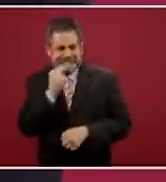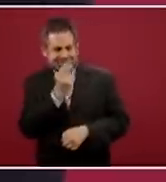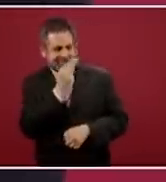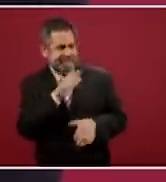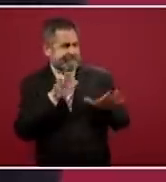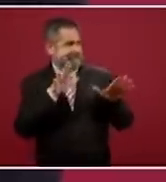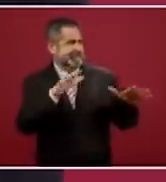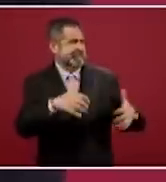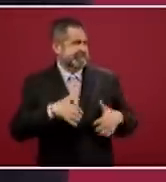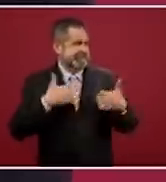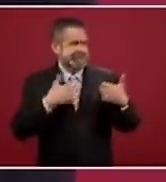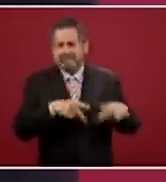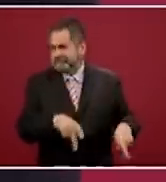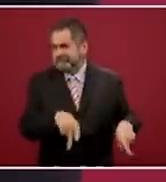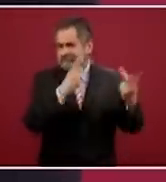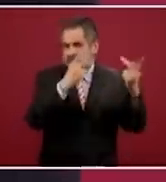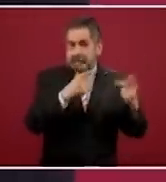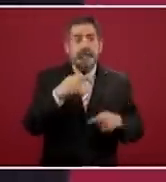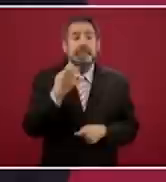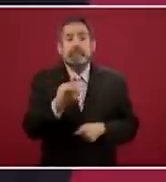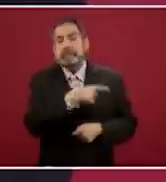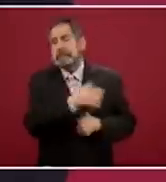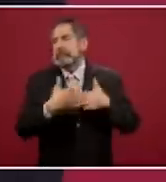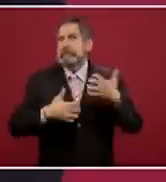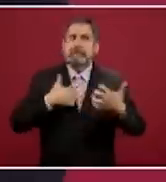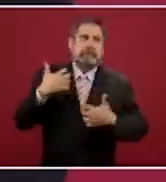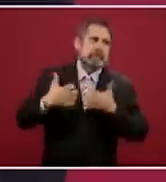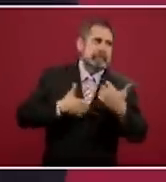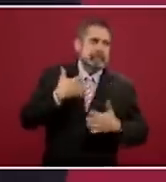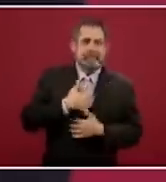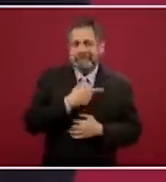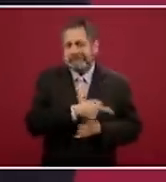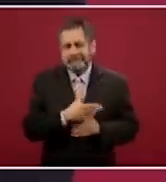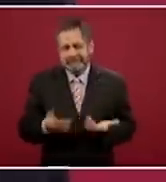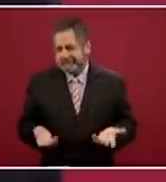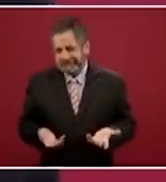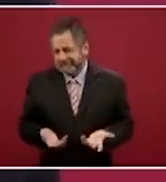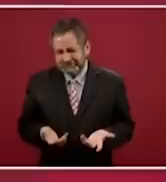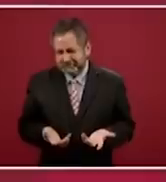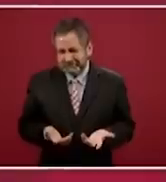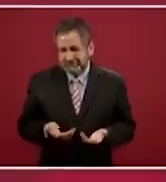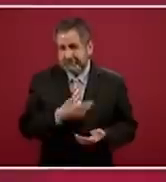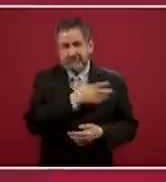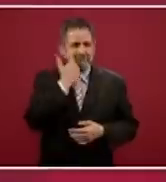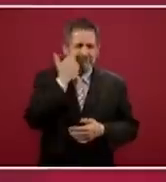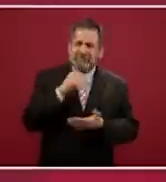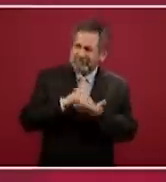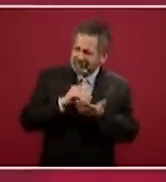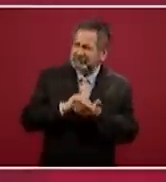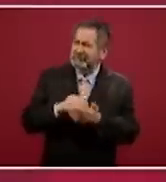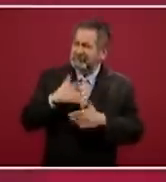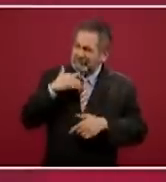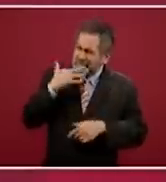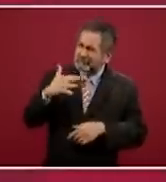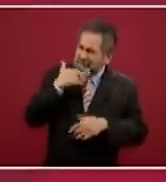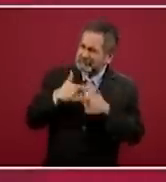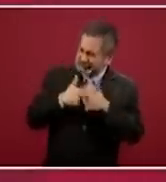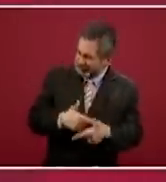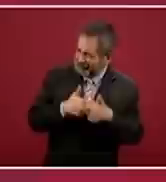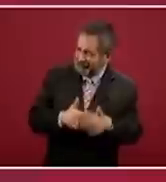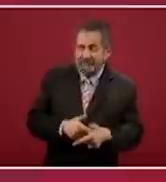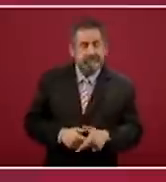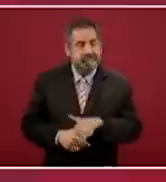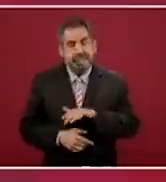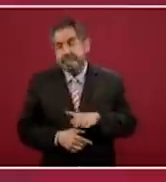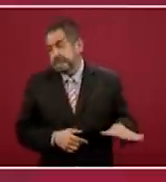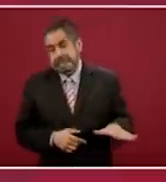Están molestos, quisieran que continuara el mismo régimen de corrupción, de injusticias,